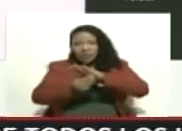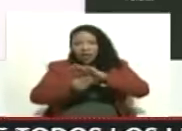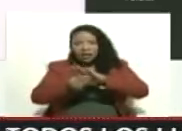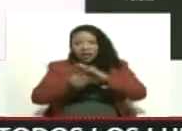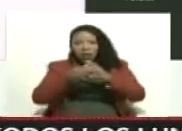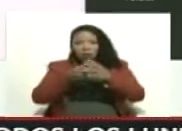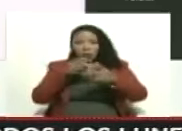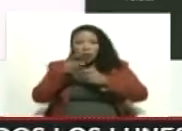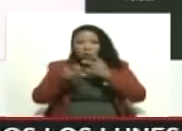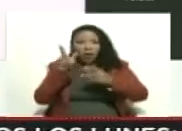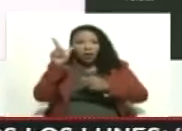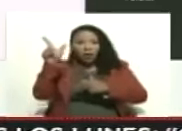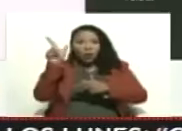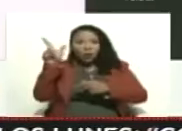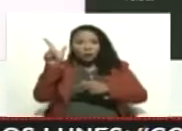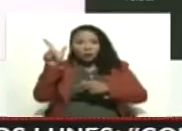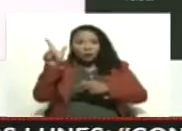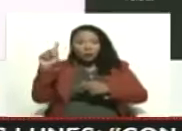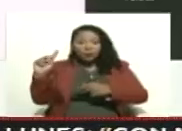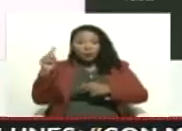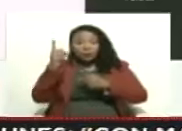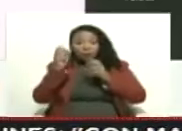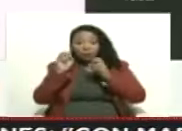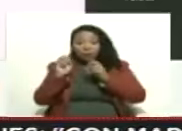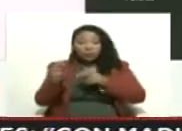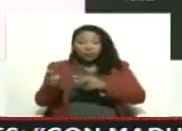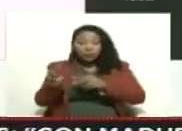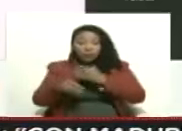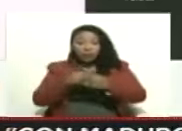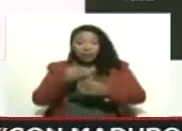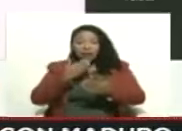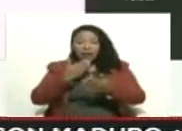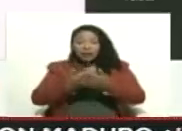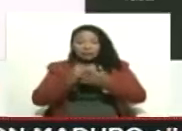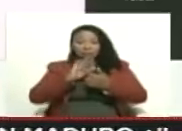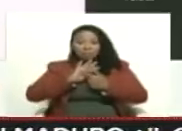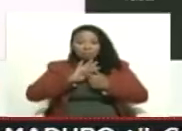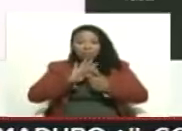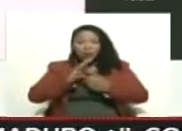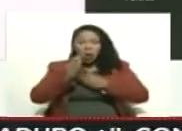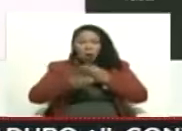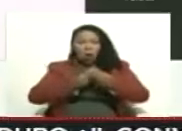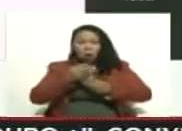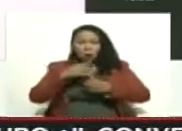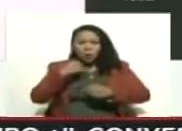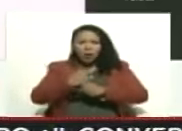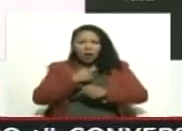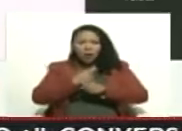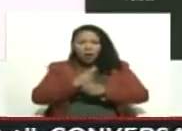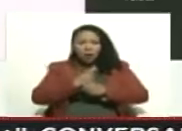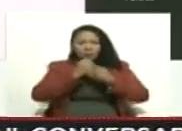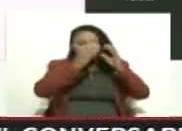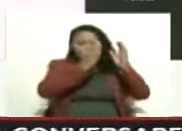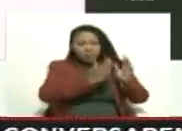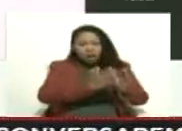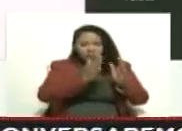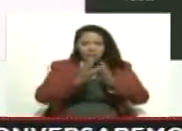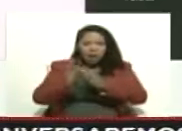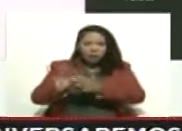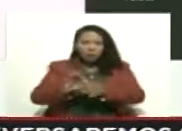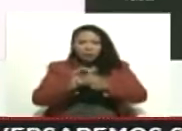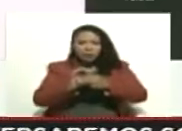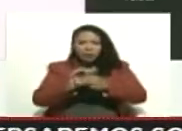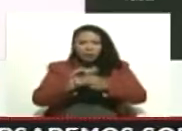socialista Unido de Venezuela que a la primera oportunidad dieron una gran demostración de cómo se hacen las cosas organizados y Unidos